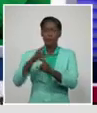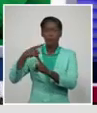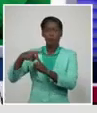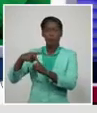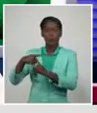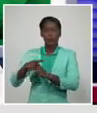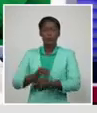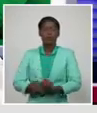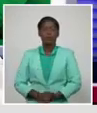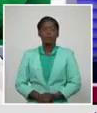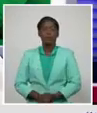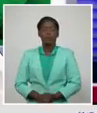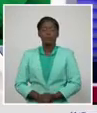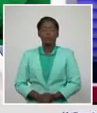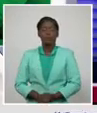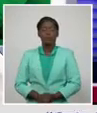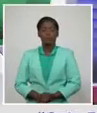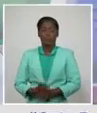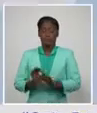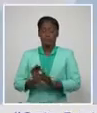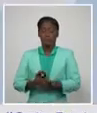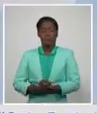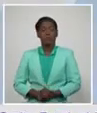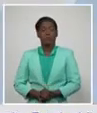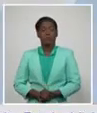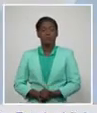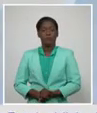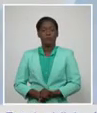resumen, de los